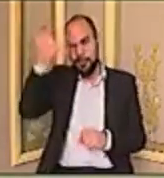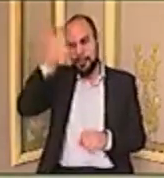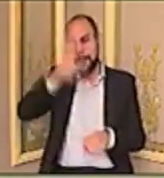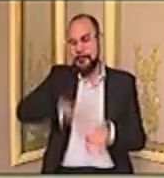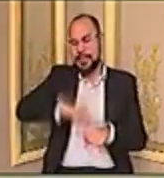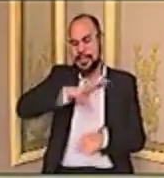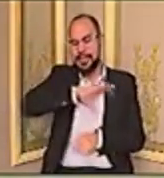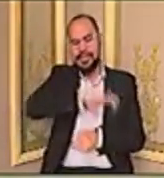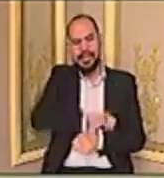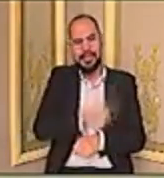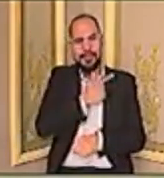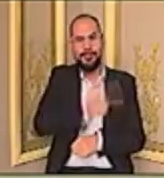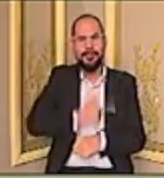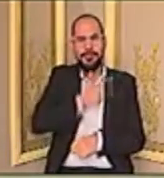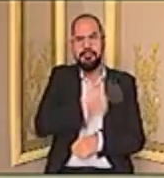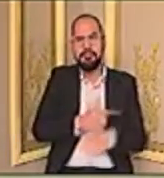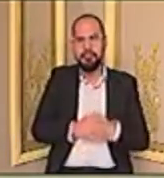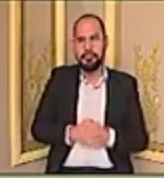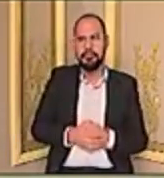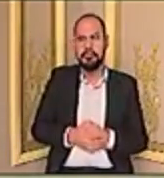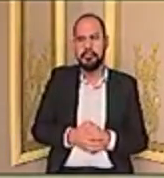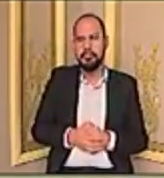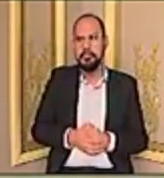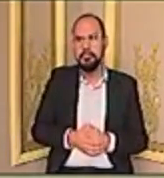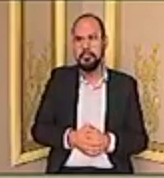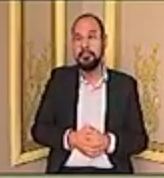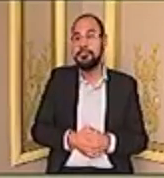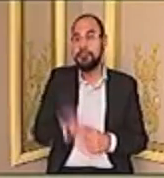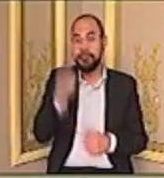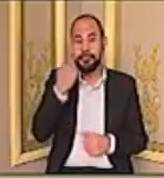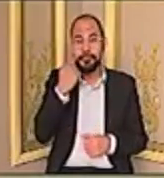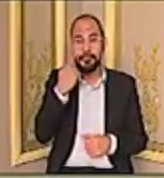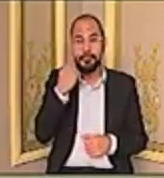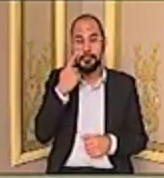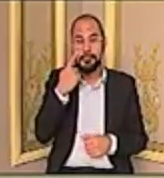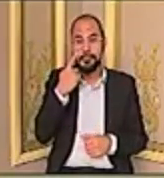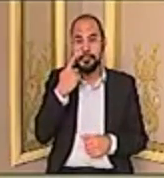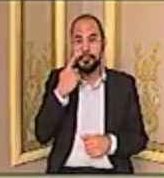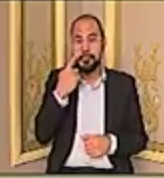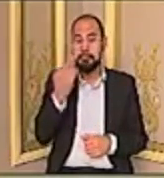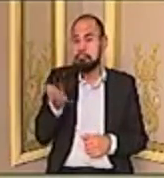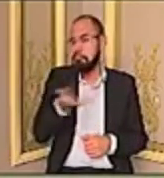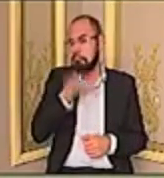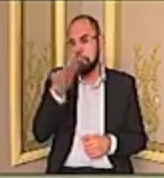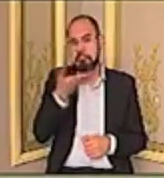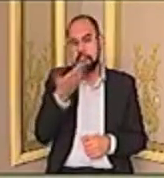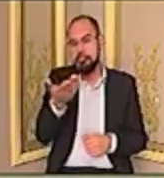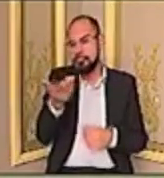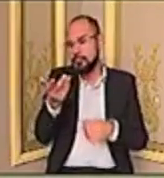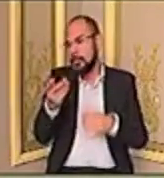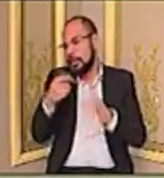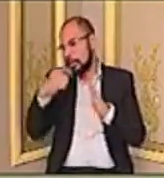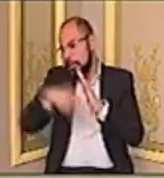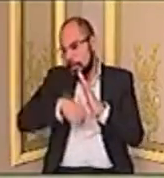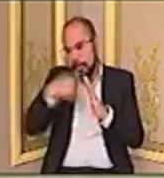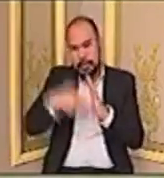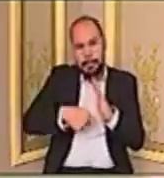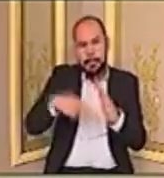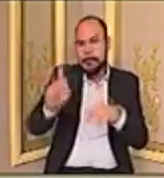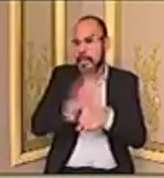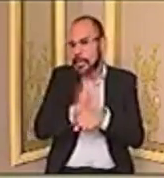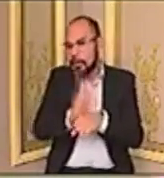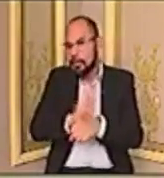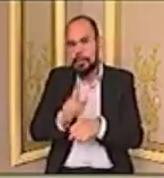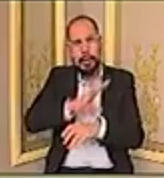grandes de nuestra actualidad. Y fíjense, en el imaginario popular, películas, series, cómics, todo